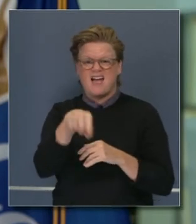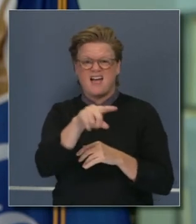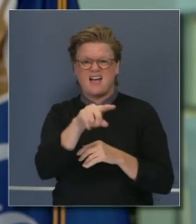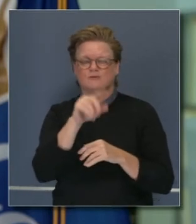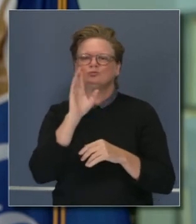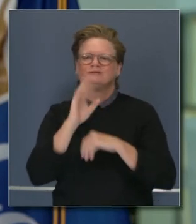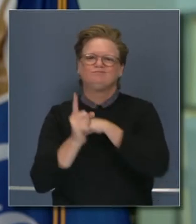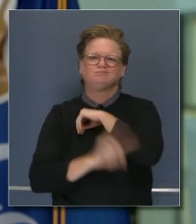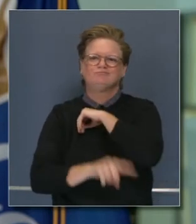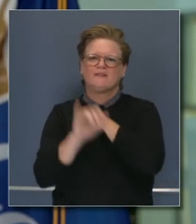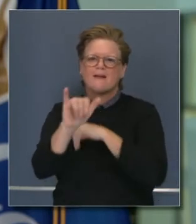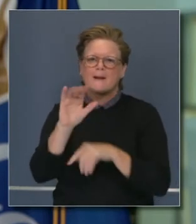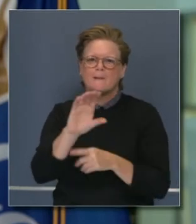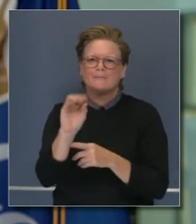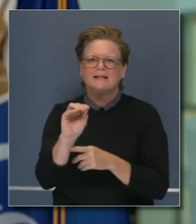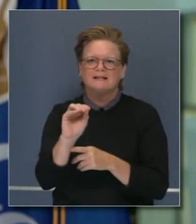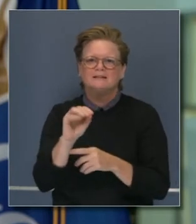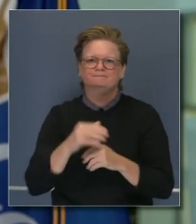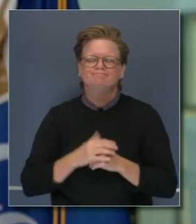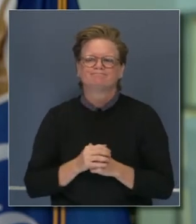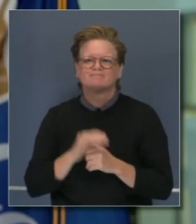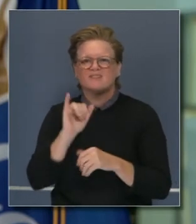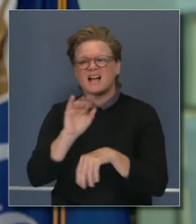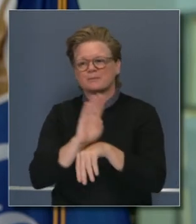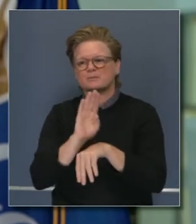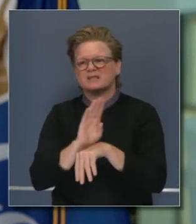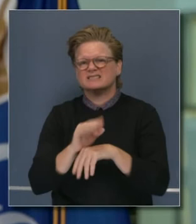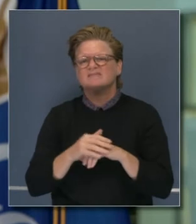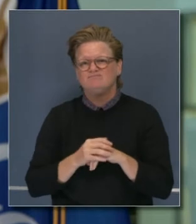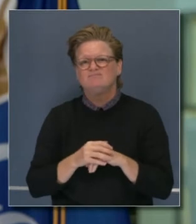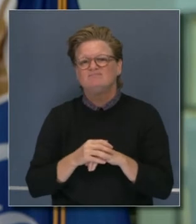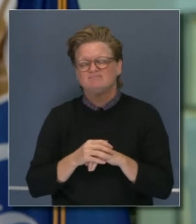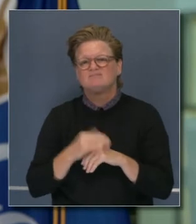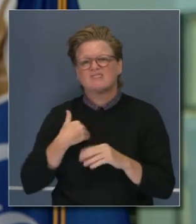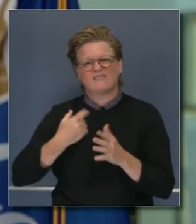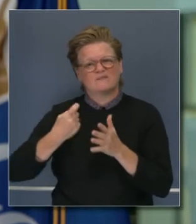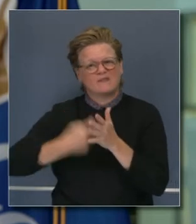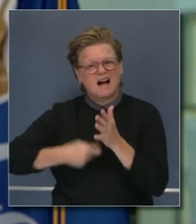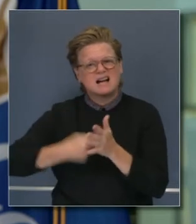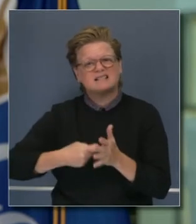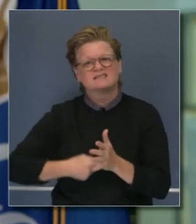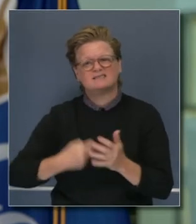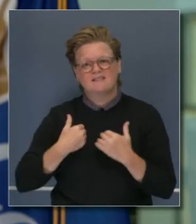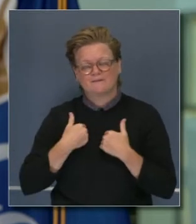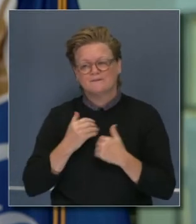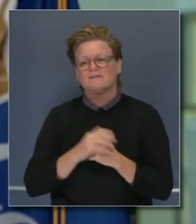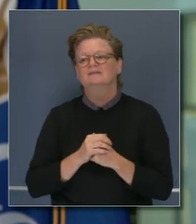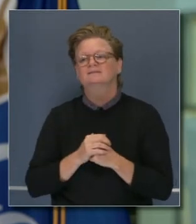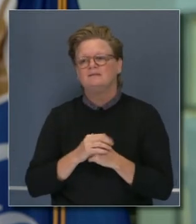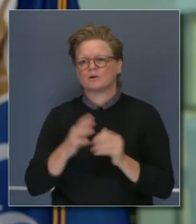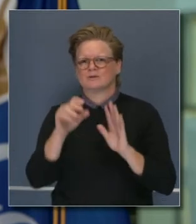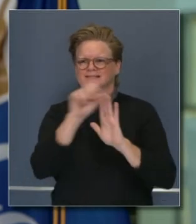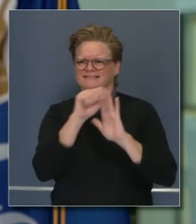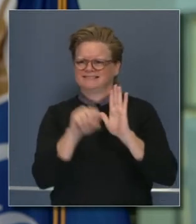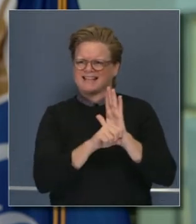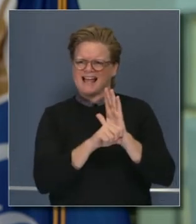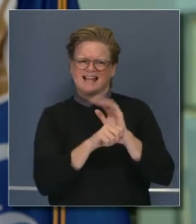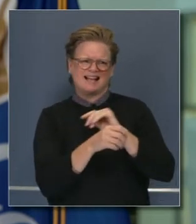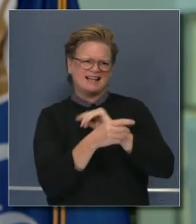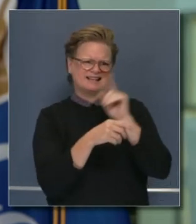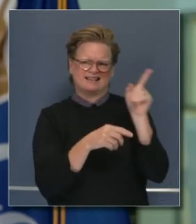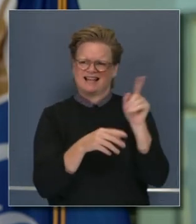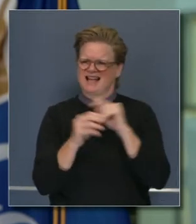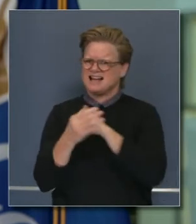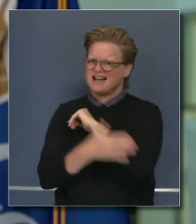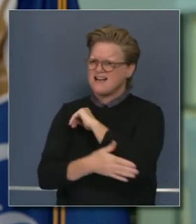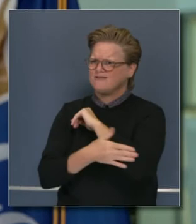más rigurosas. Así que es una combinación de esfuerzos locales y estatales,